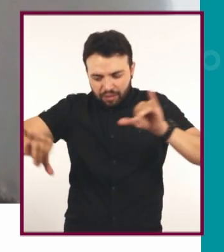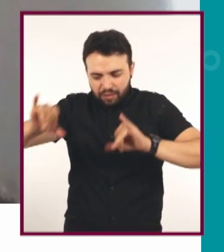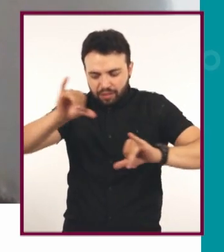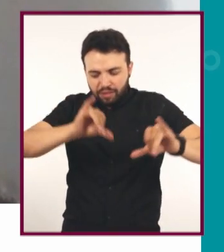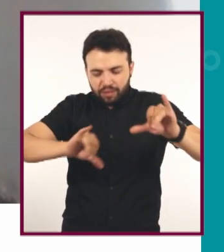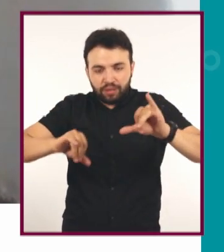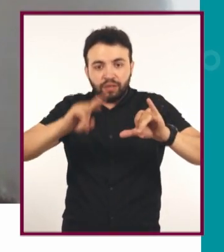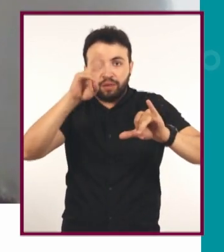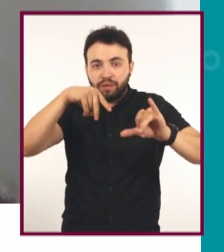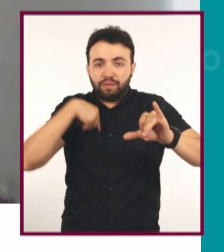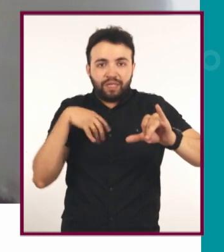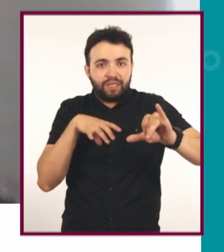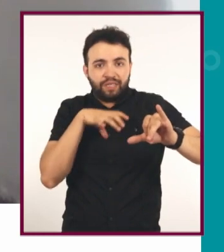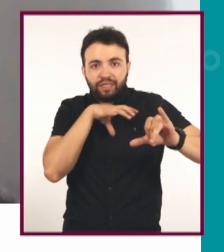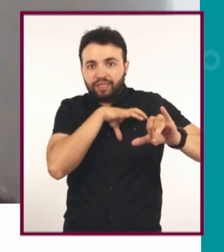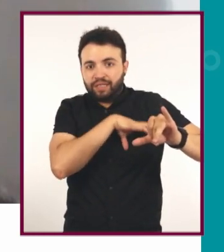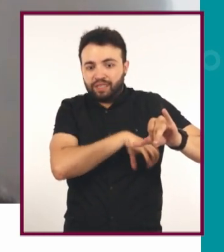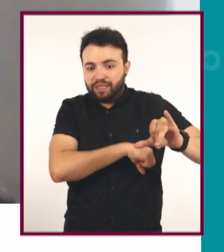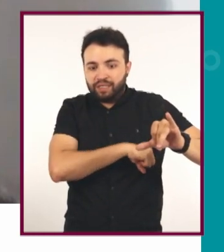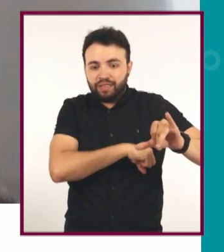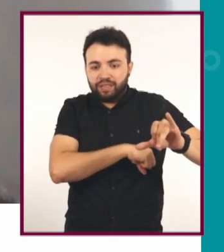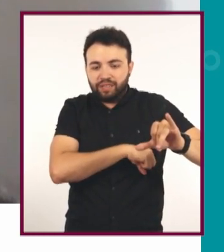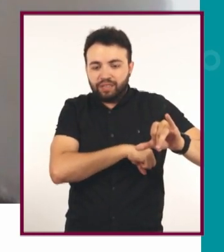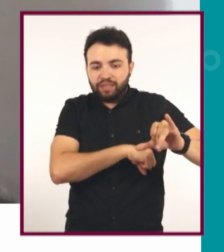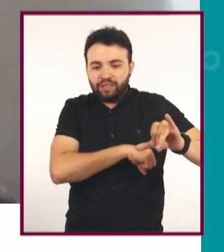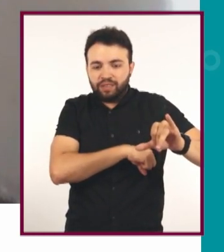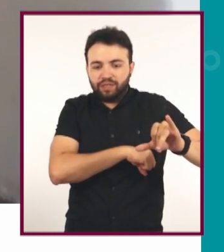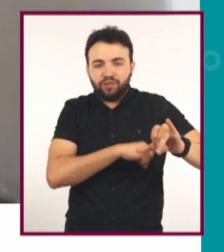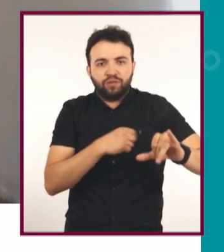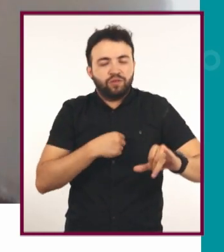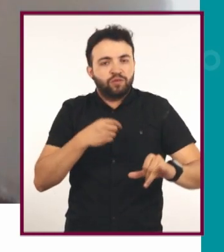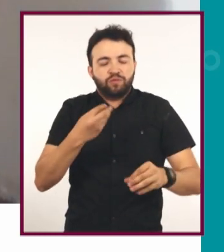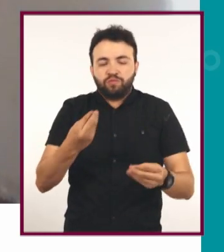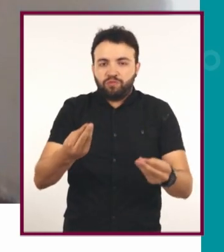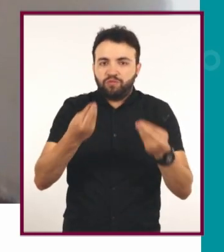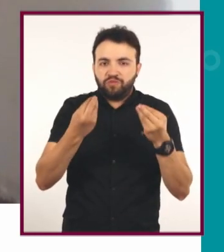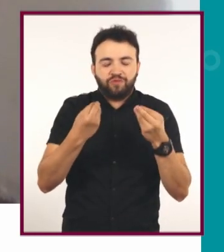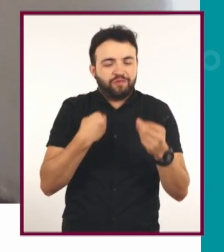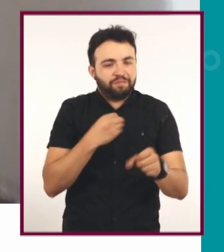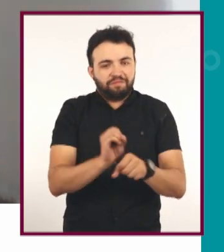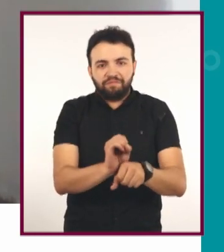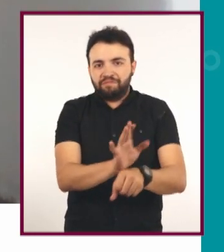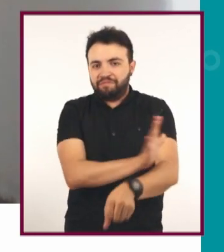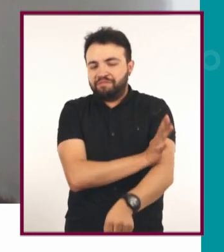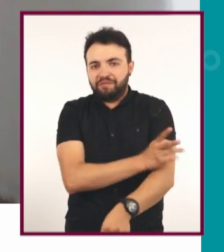recientemente, como ya como investigador, como titular de un laboratorio, pues, me encanta, ¿no? O sea,